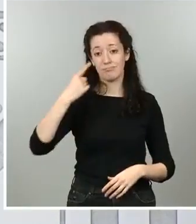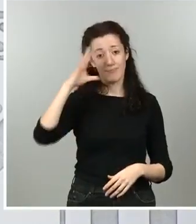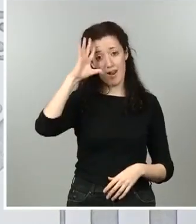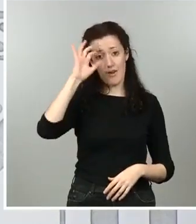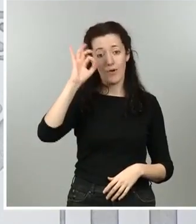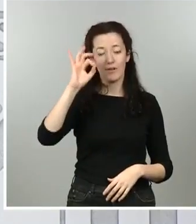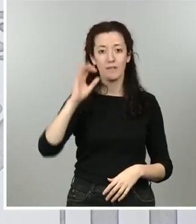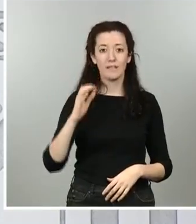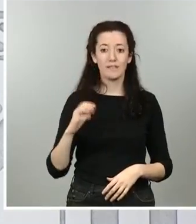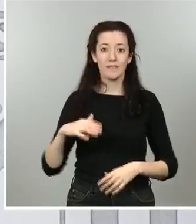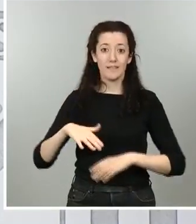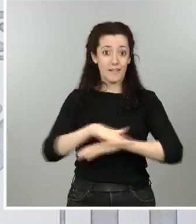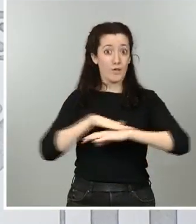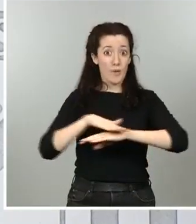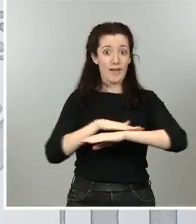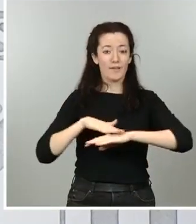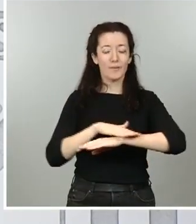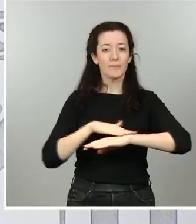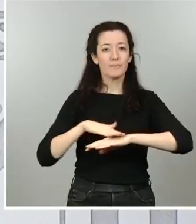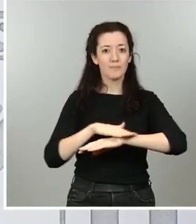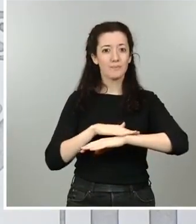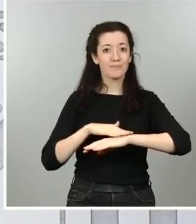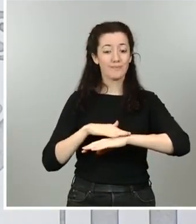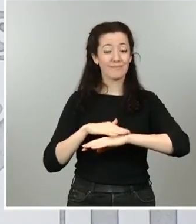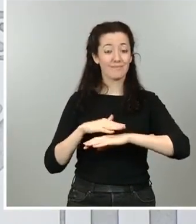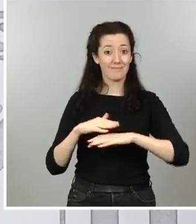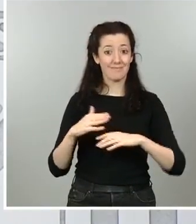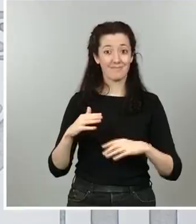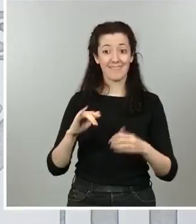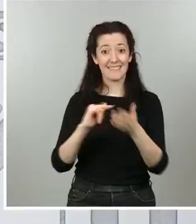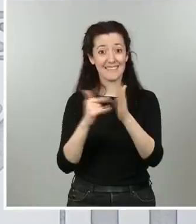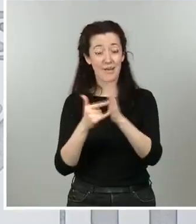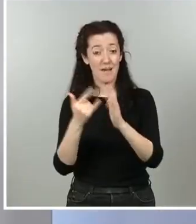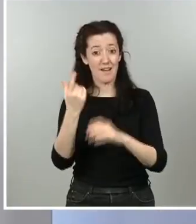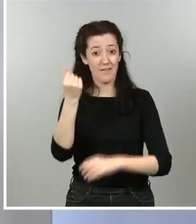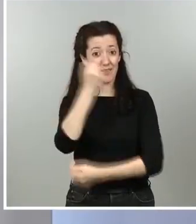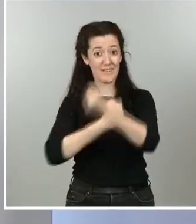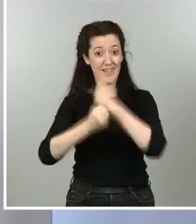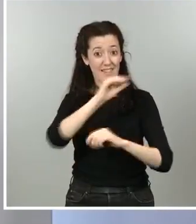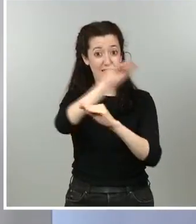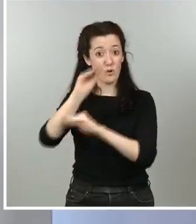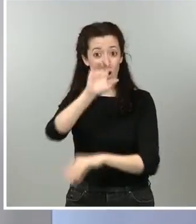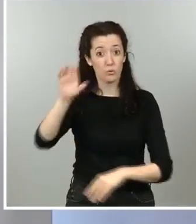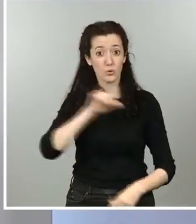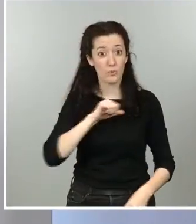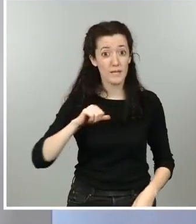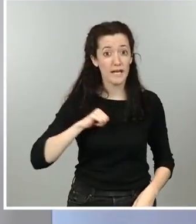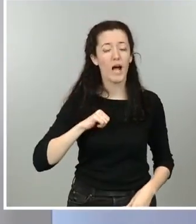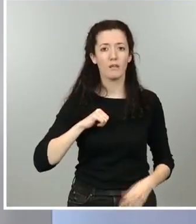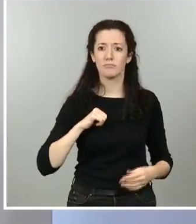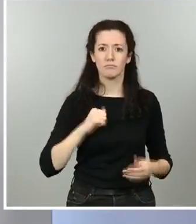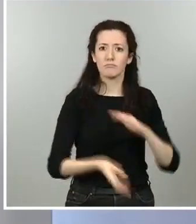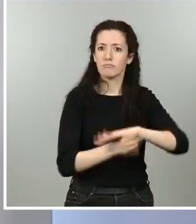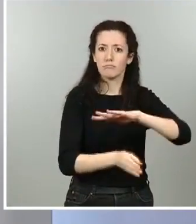el Gobierno ha logrado que el sistema de financiación autonómica quede totalmente al margen de la crisis sanitaria y